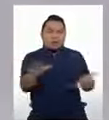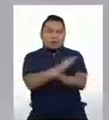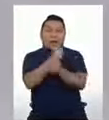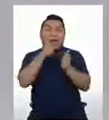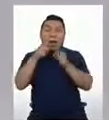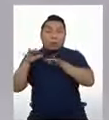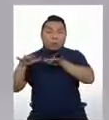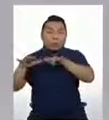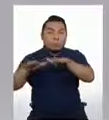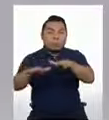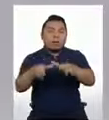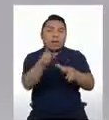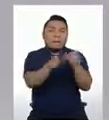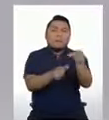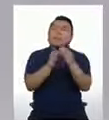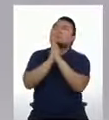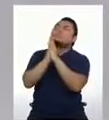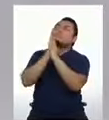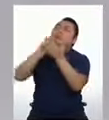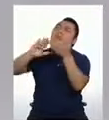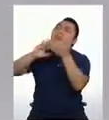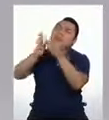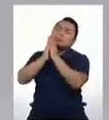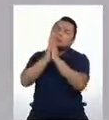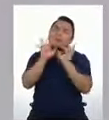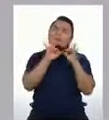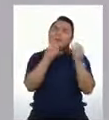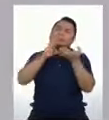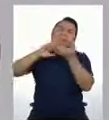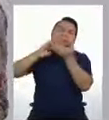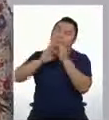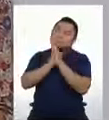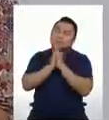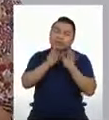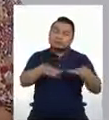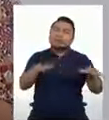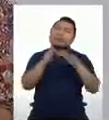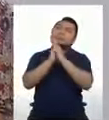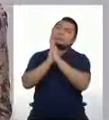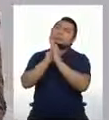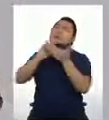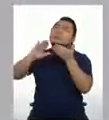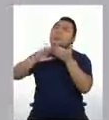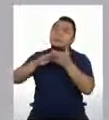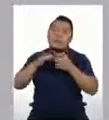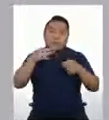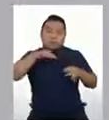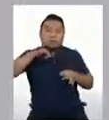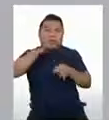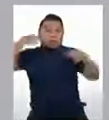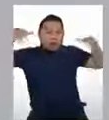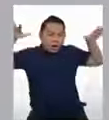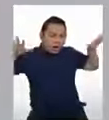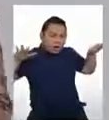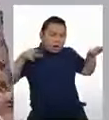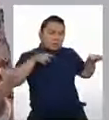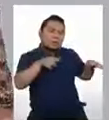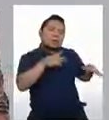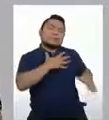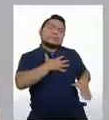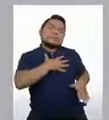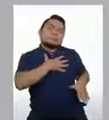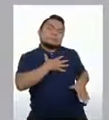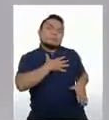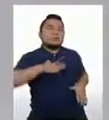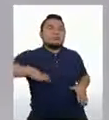hombre, este le suplica perdón y su familia también. Y el espíritu del bosque se apiada de la familia del hombre y otras